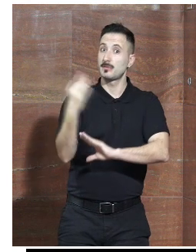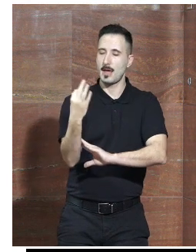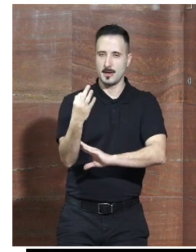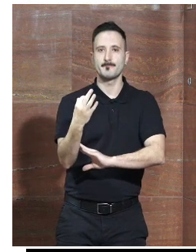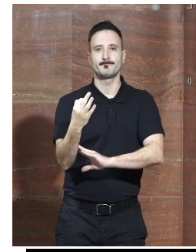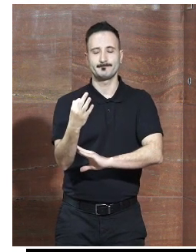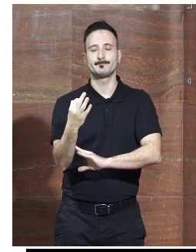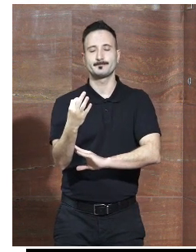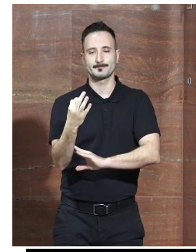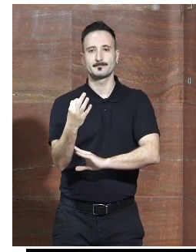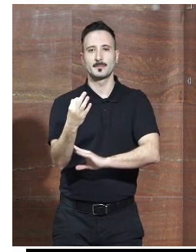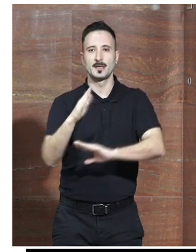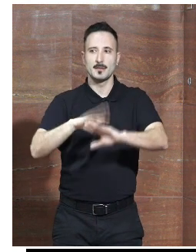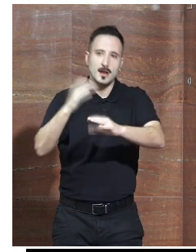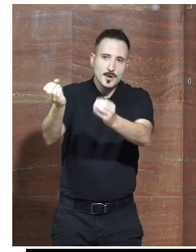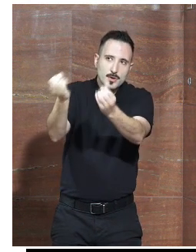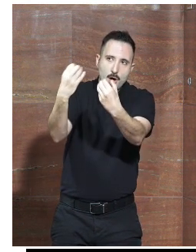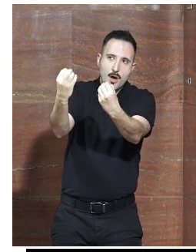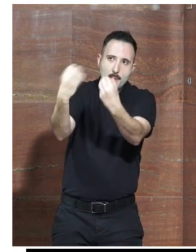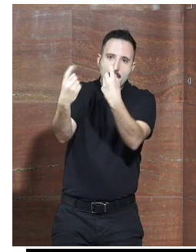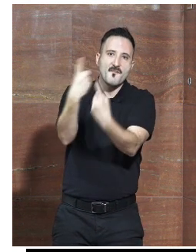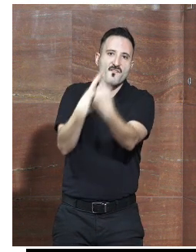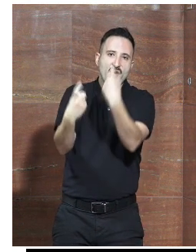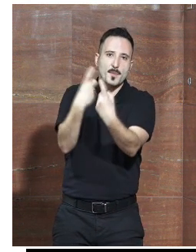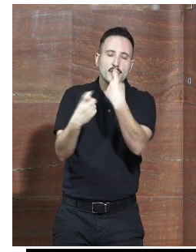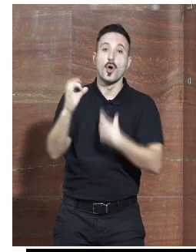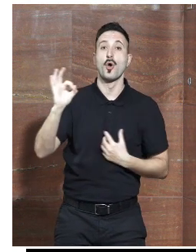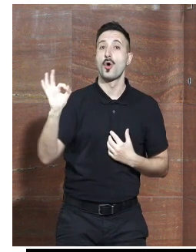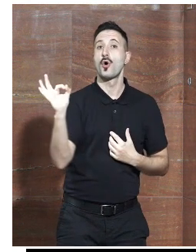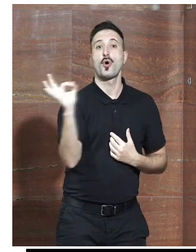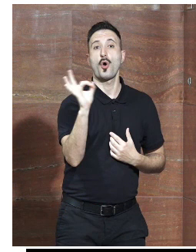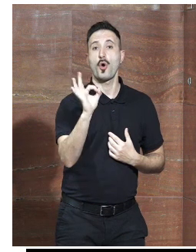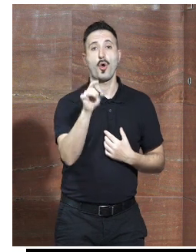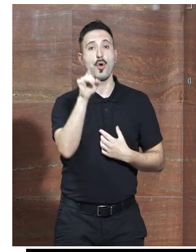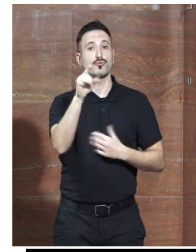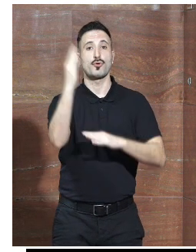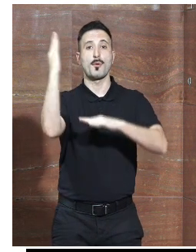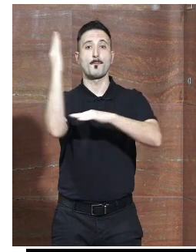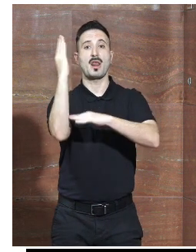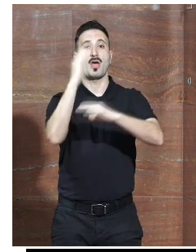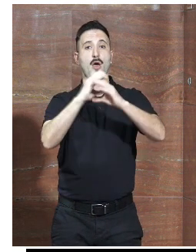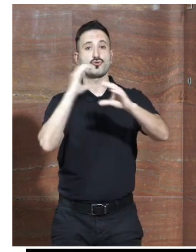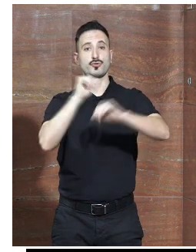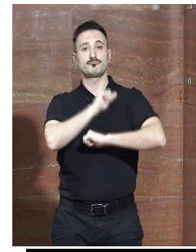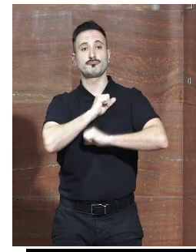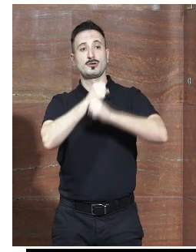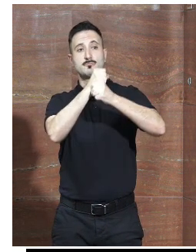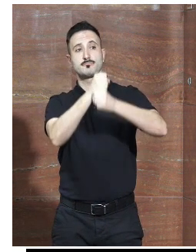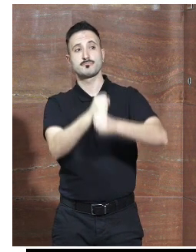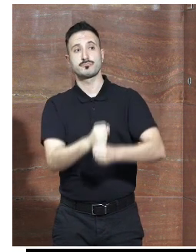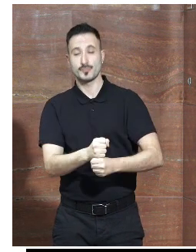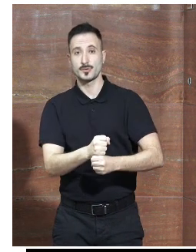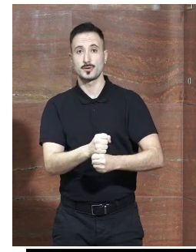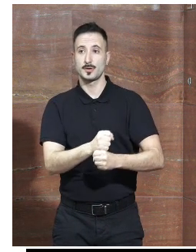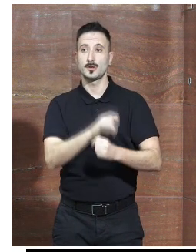móvil. El sistema móvil te lo tiene que estar contando permanentemente. O cuando te pones en la parada de un autobús, ¿no? Ha habido, o sea,